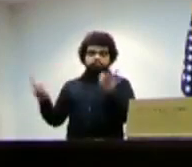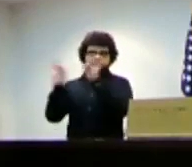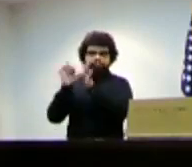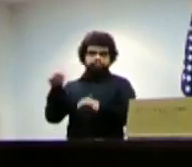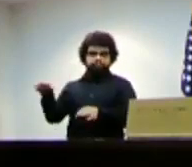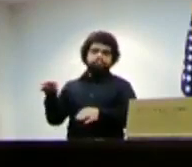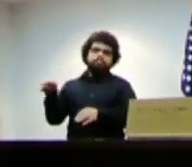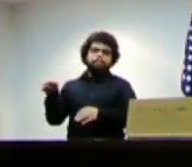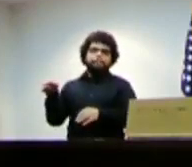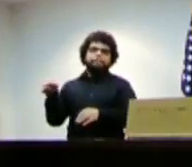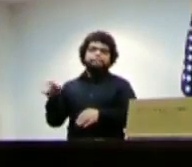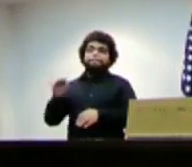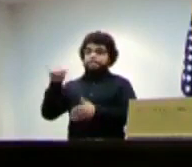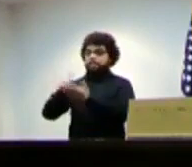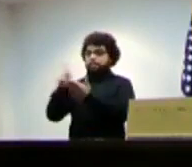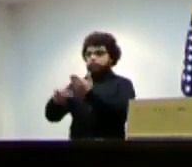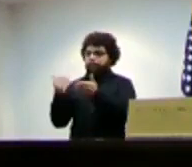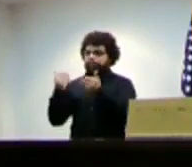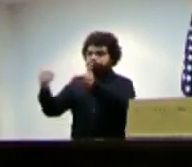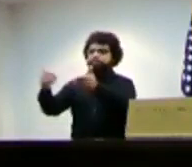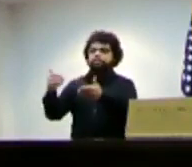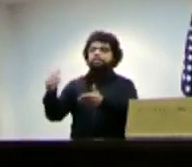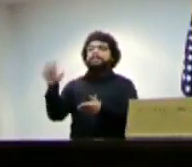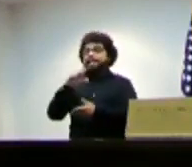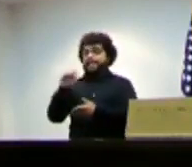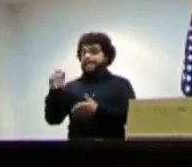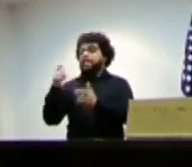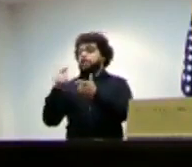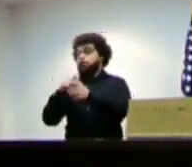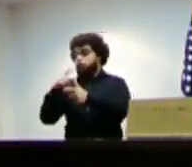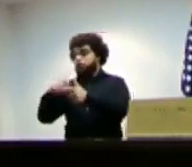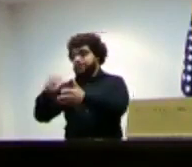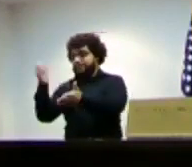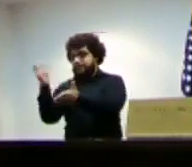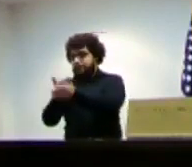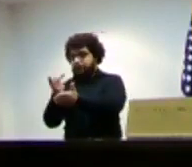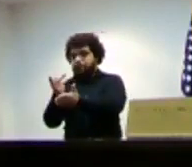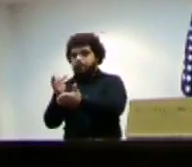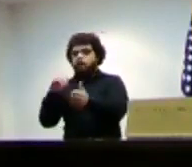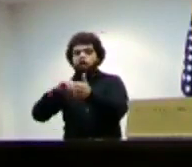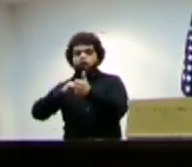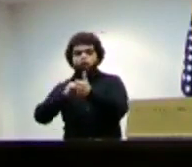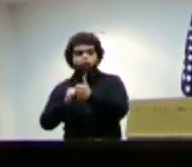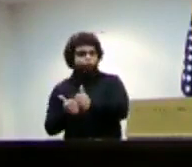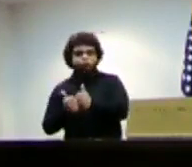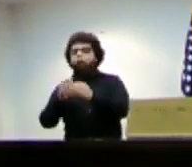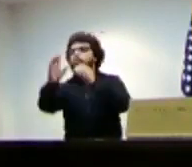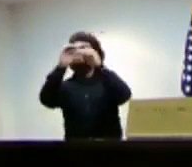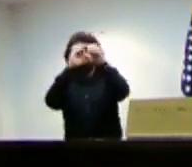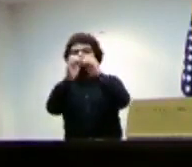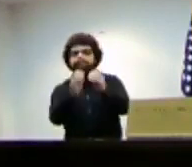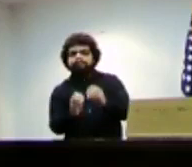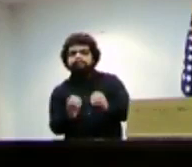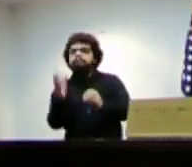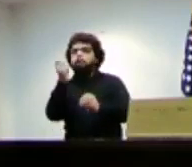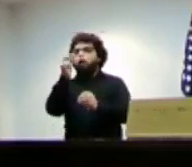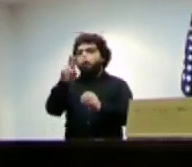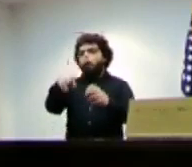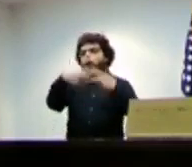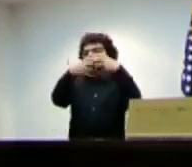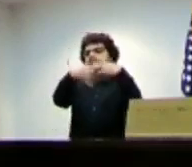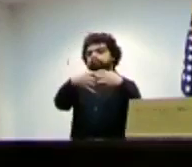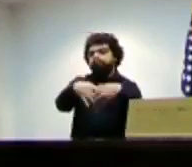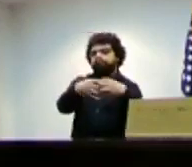somete ese programa y finalmente se aprueba cómo se van a realizar las distintas reparaciones o mantenimientos